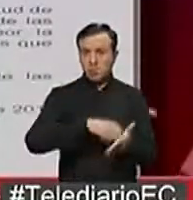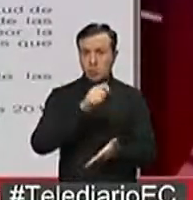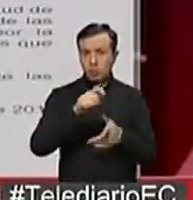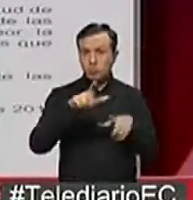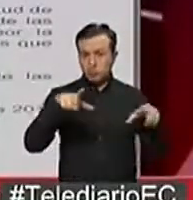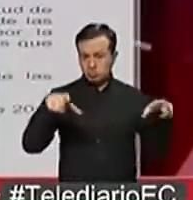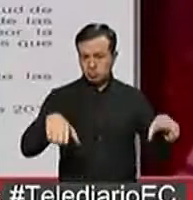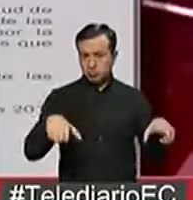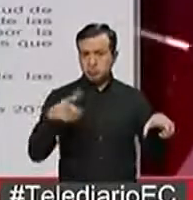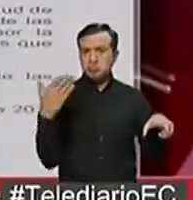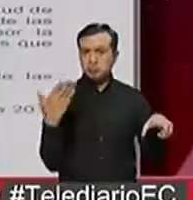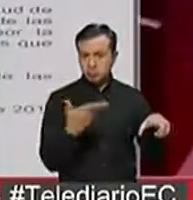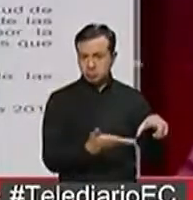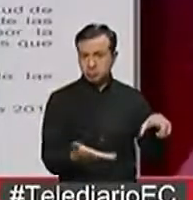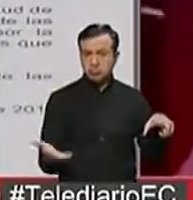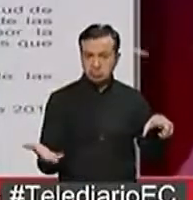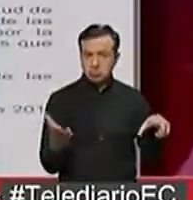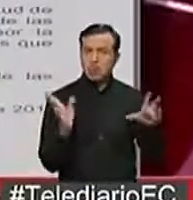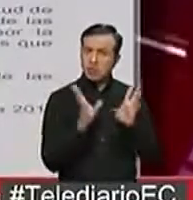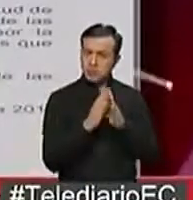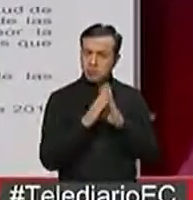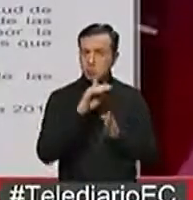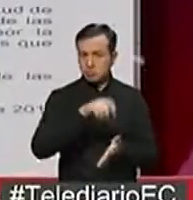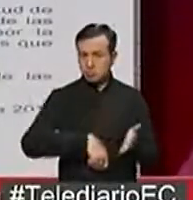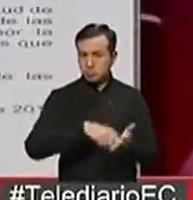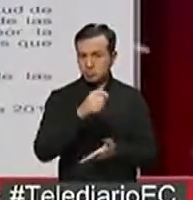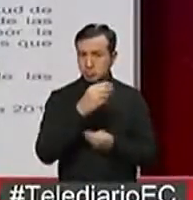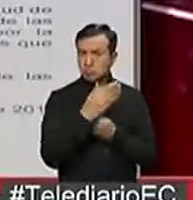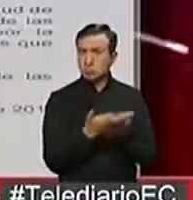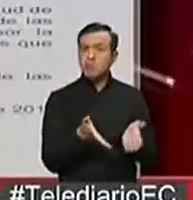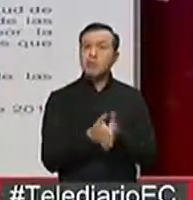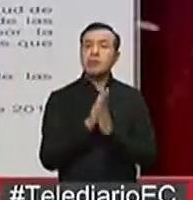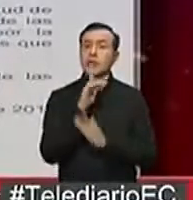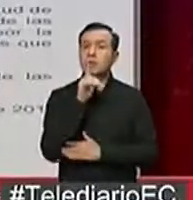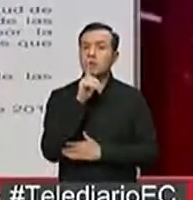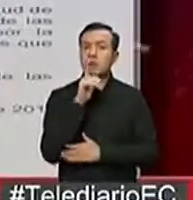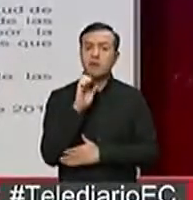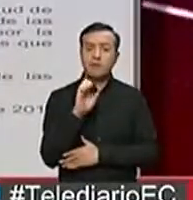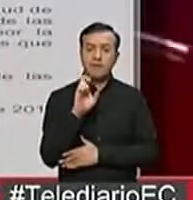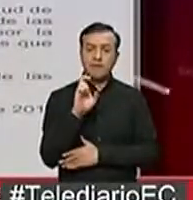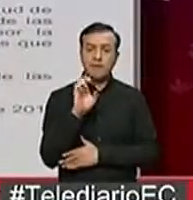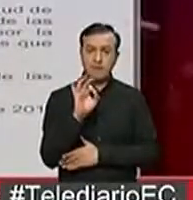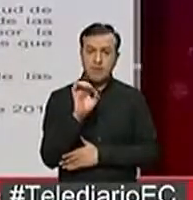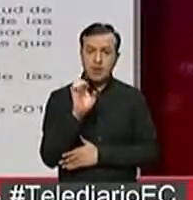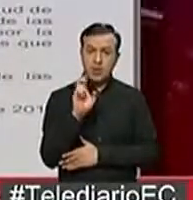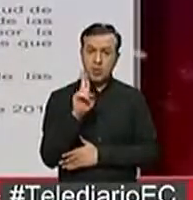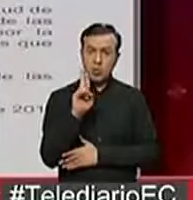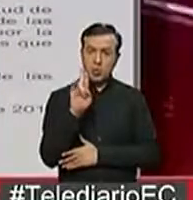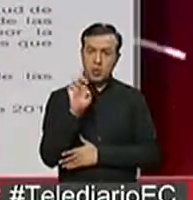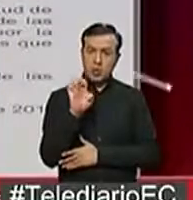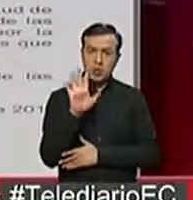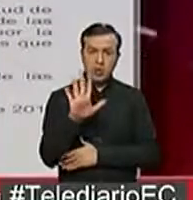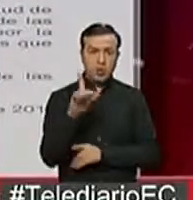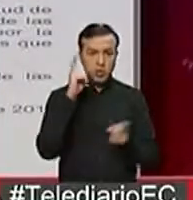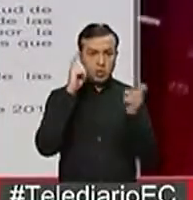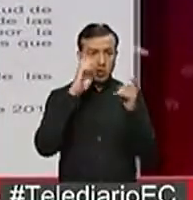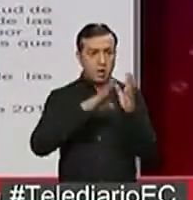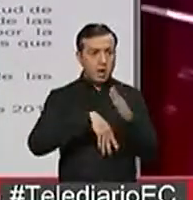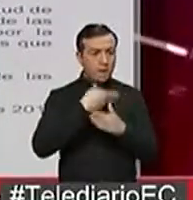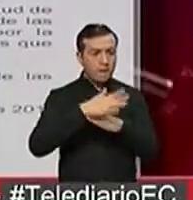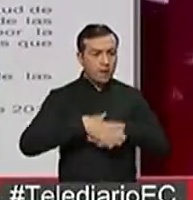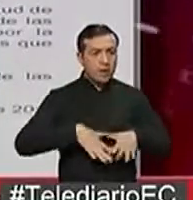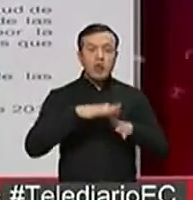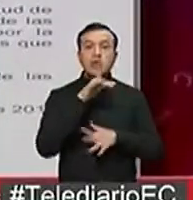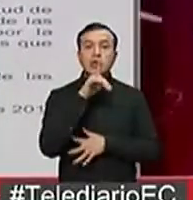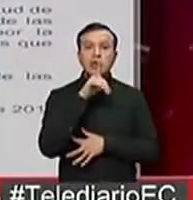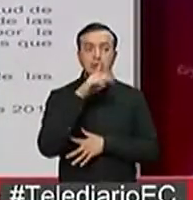Estadio Universitario para la realización del evento, lo cual fue solicitado por la FEIGUE, y esto incluía un operativo de control en los exteriores por